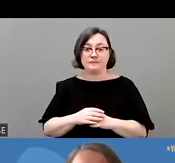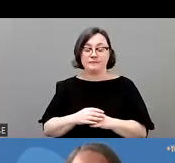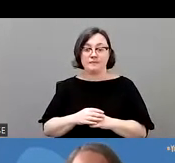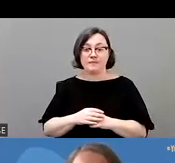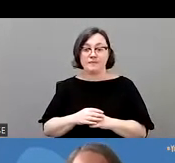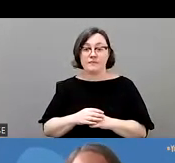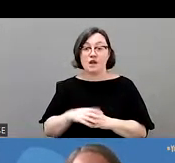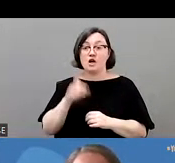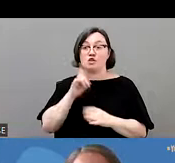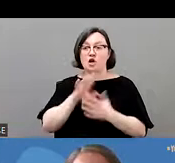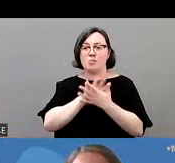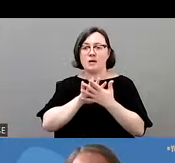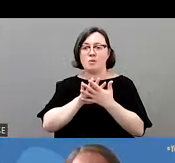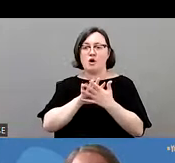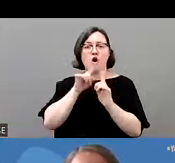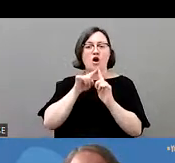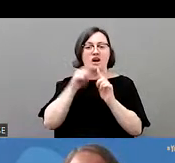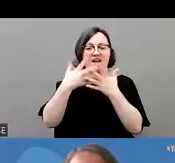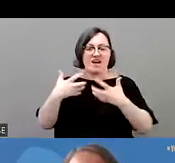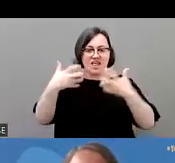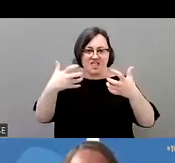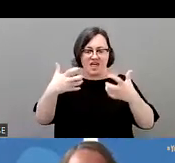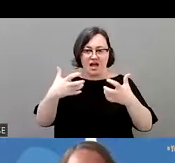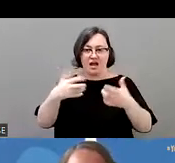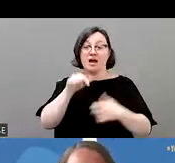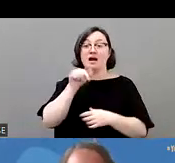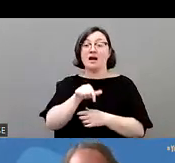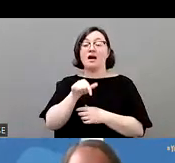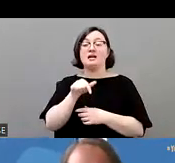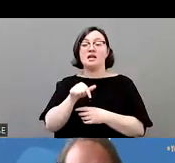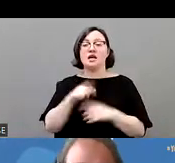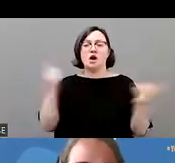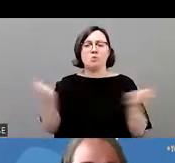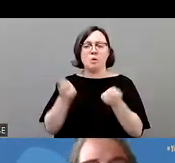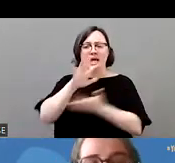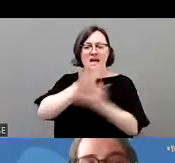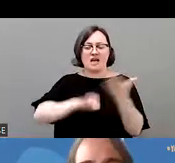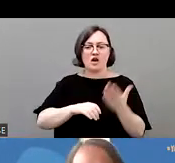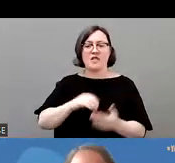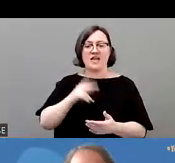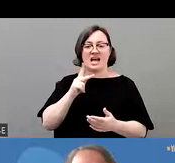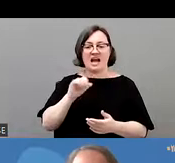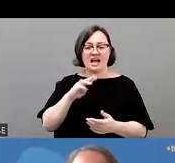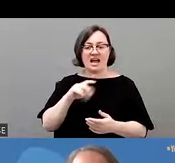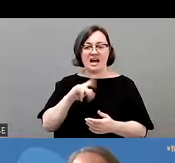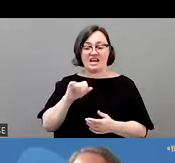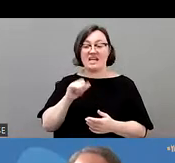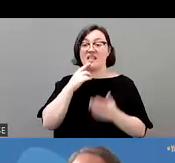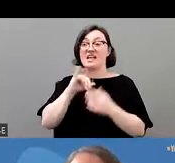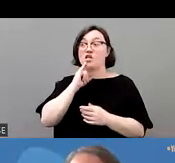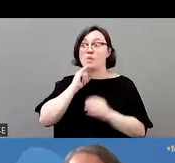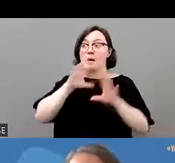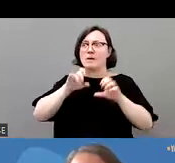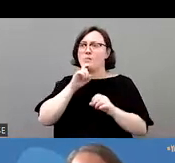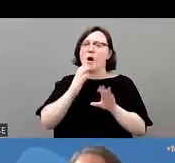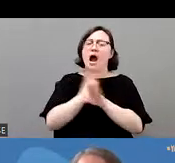Solo por hacer una referencia, en esta publicación de Carol Zangari, que dice que nadie puede aprender un idioma sin al menos